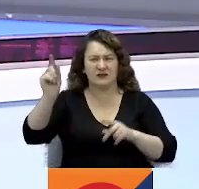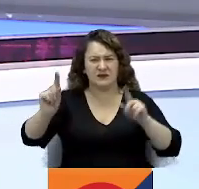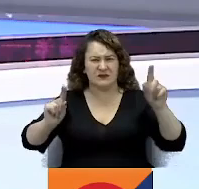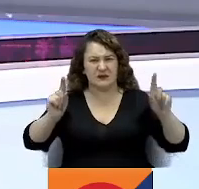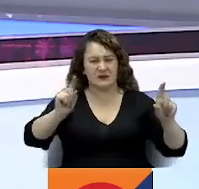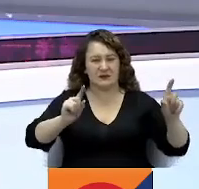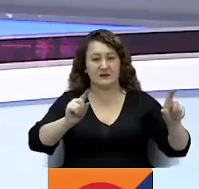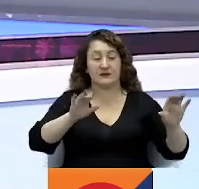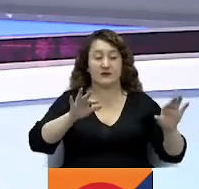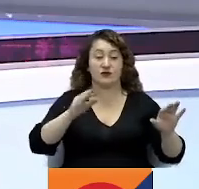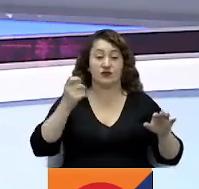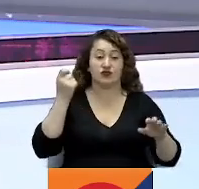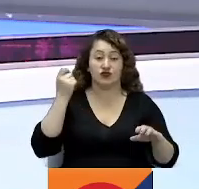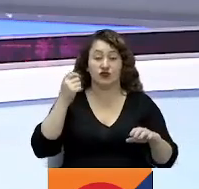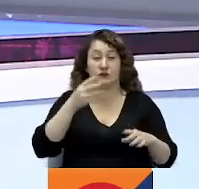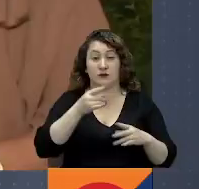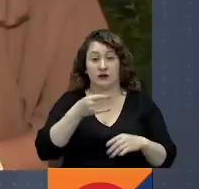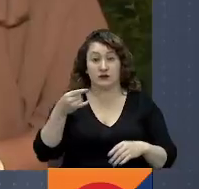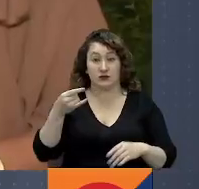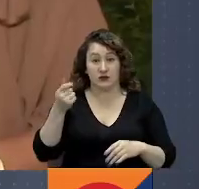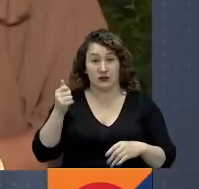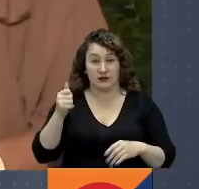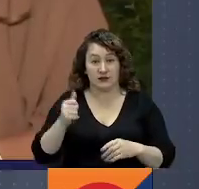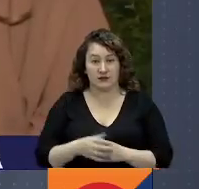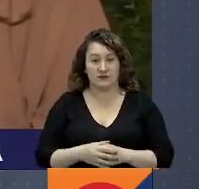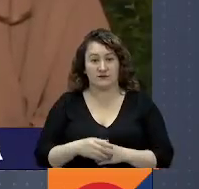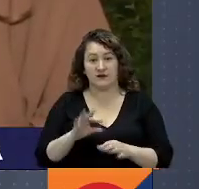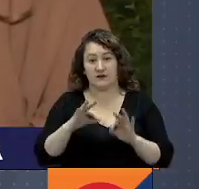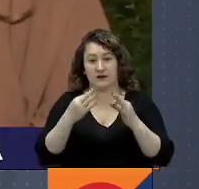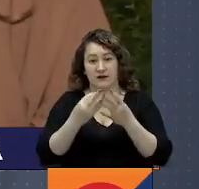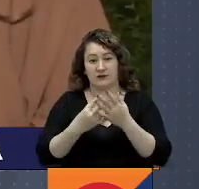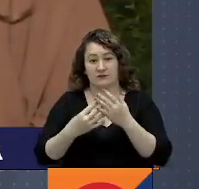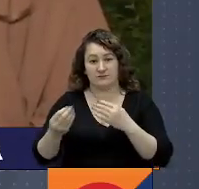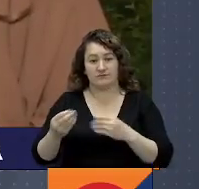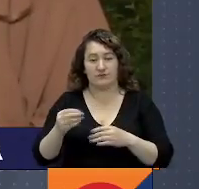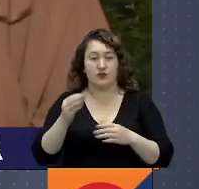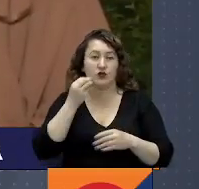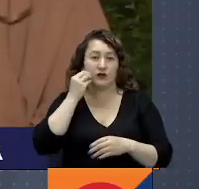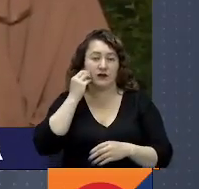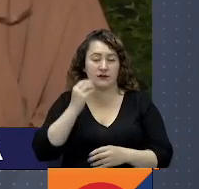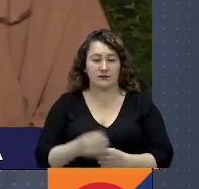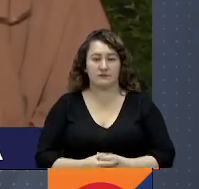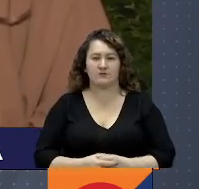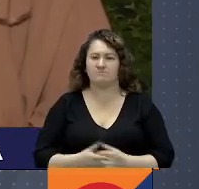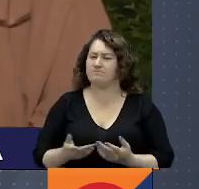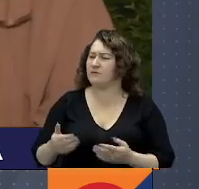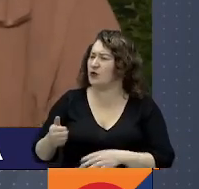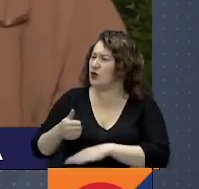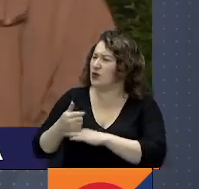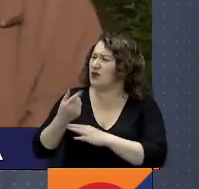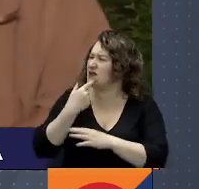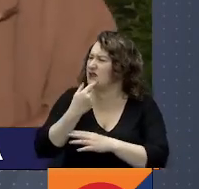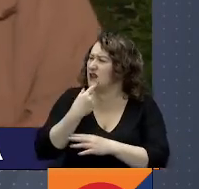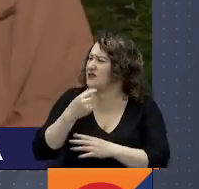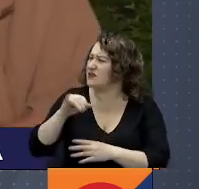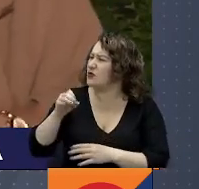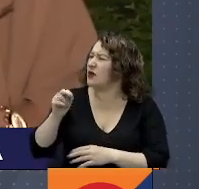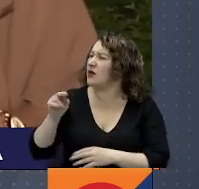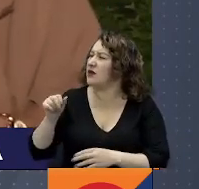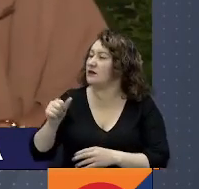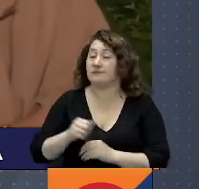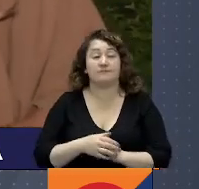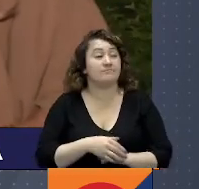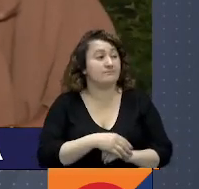familias tuvieron que dejar sus hogares. Joana Niño, buenas noches. ¿Qué dicen las autoridades? ¿Qué alternativas le dan a estas familias? Damaris